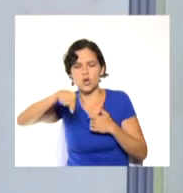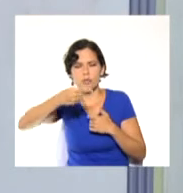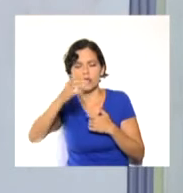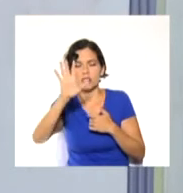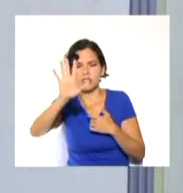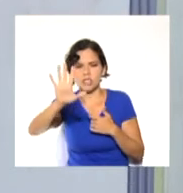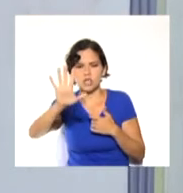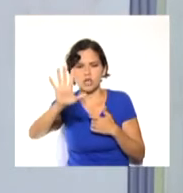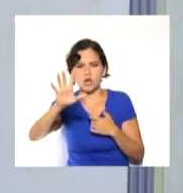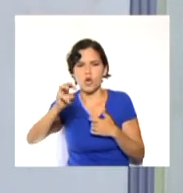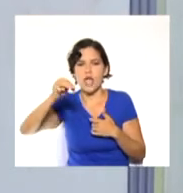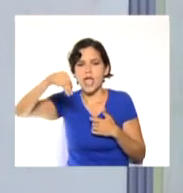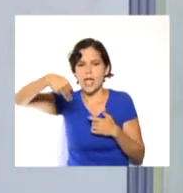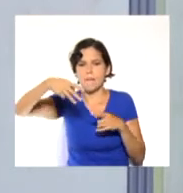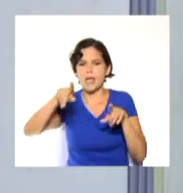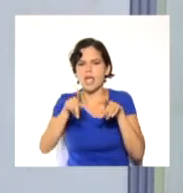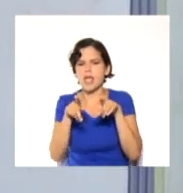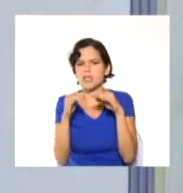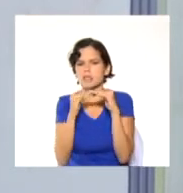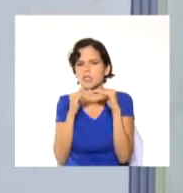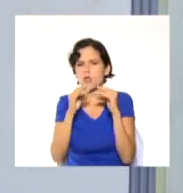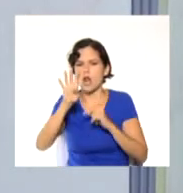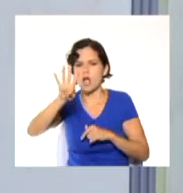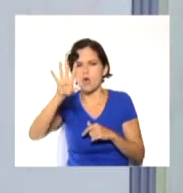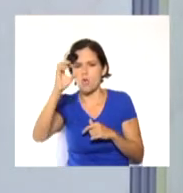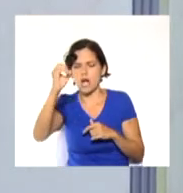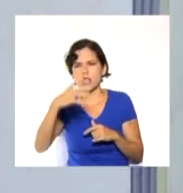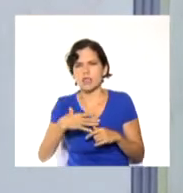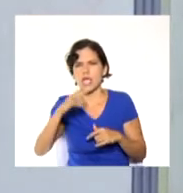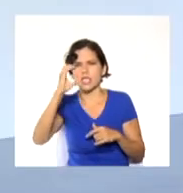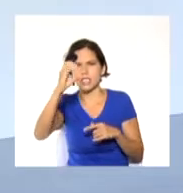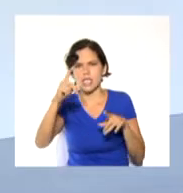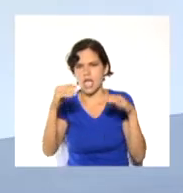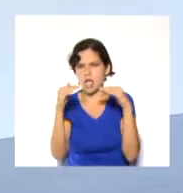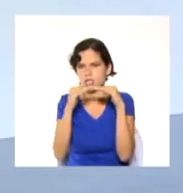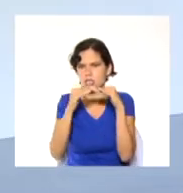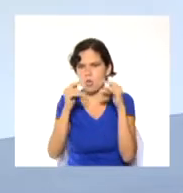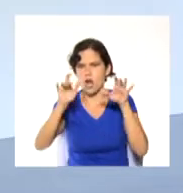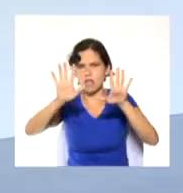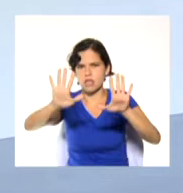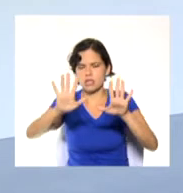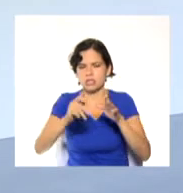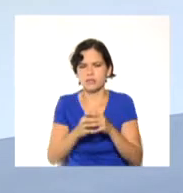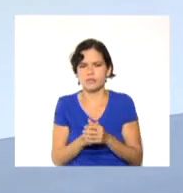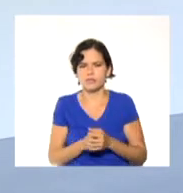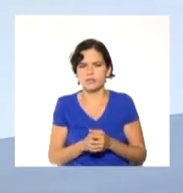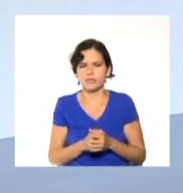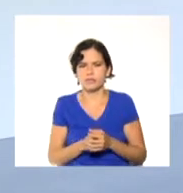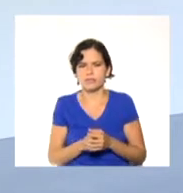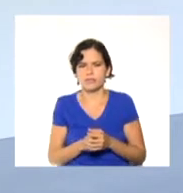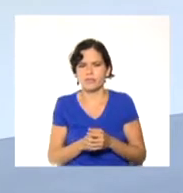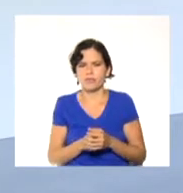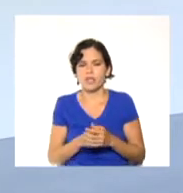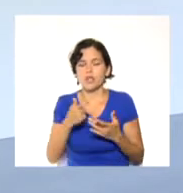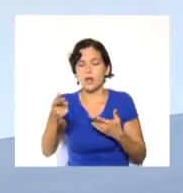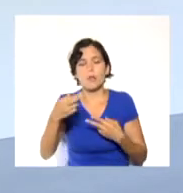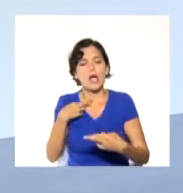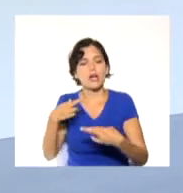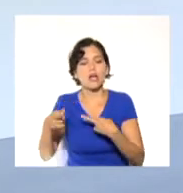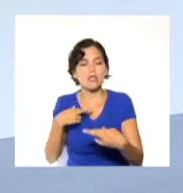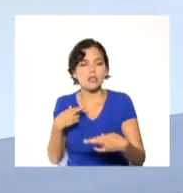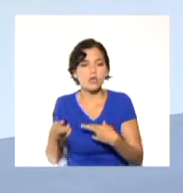es igual a 40 y C es igual a 10. Este tipo de ejercicio también se puede relacionar